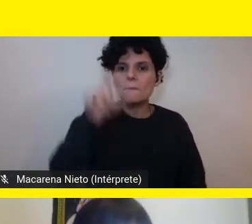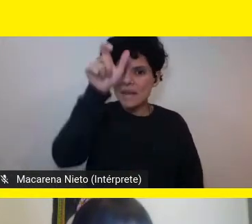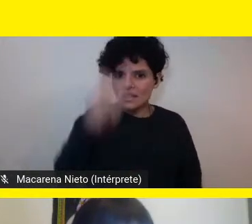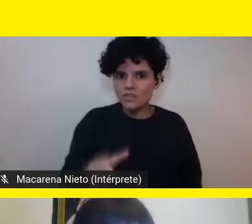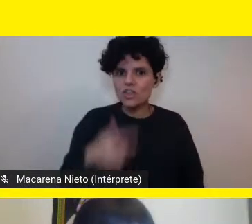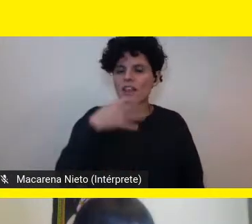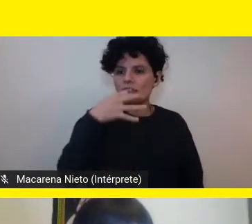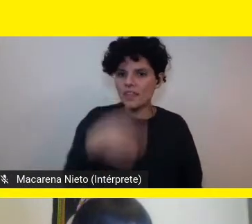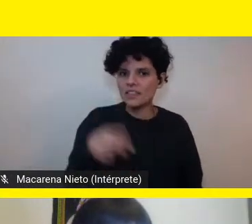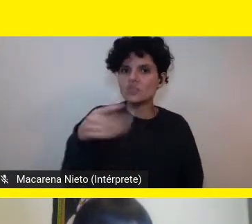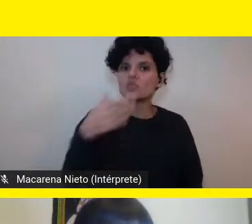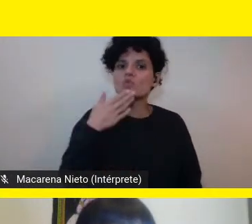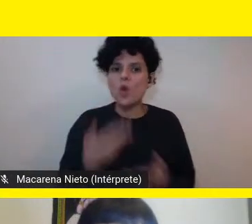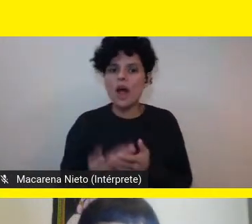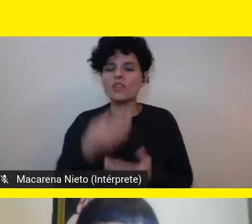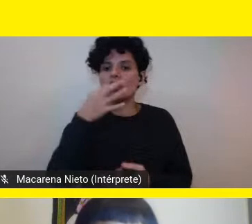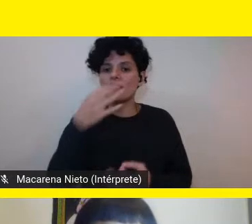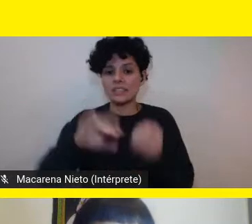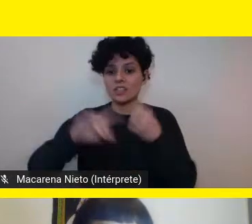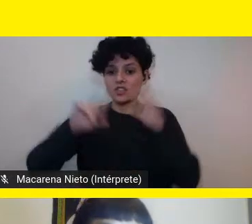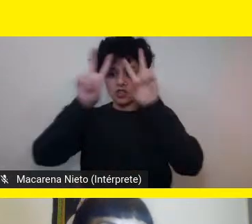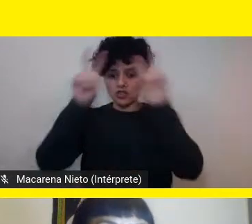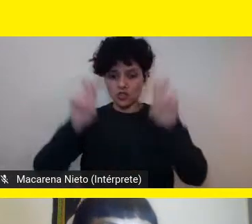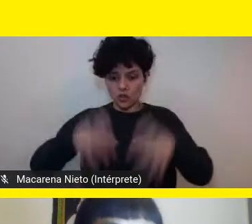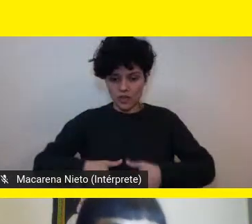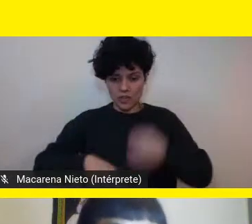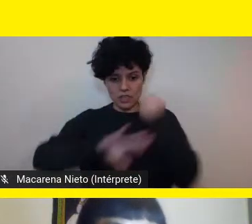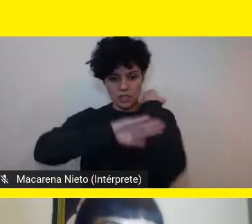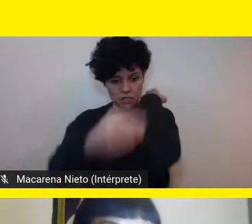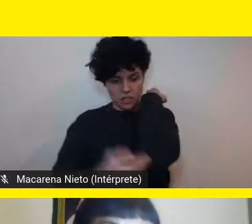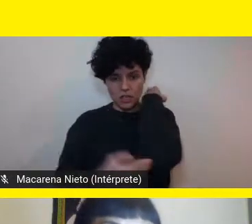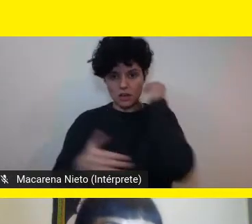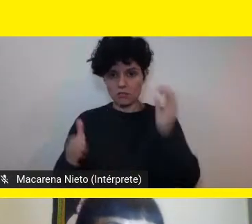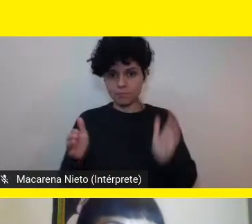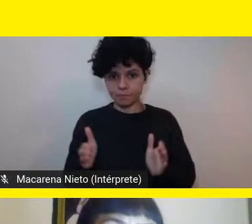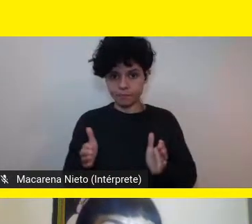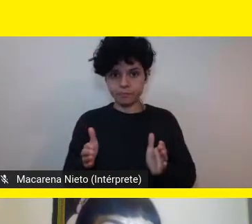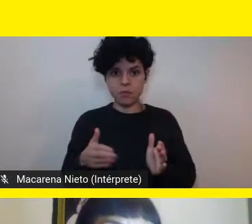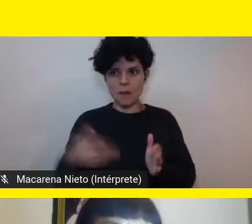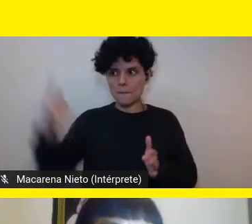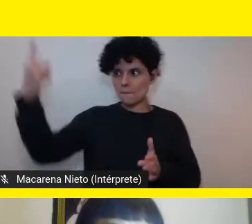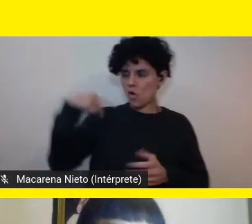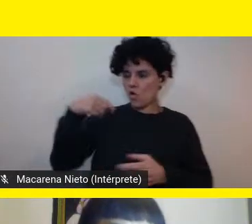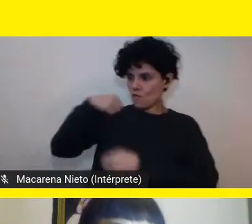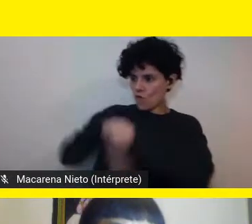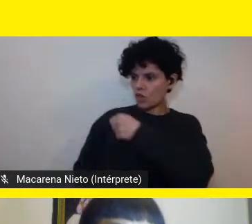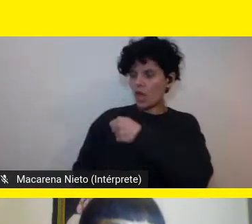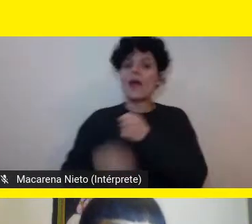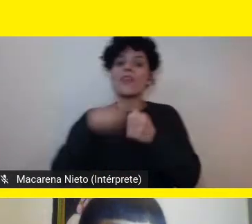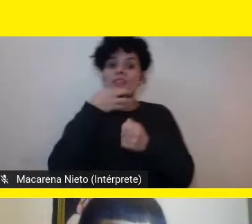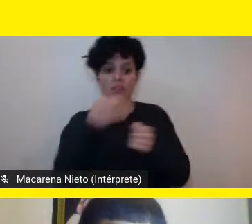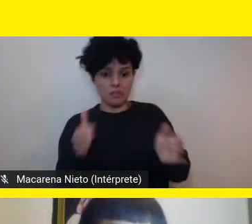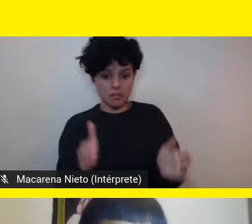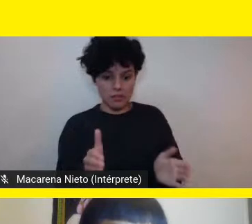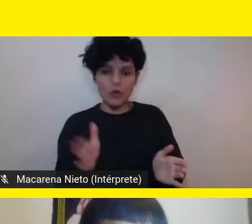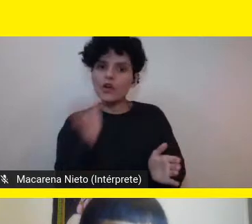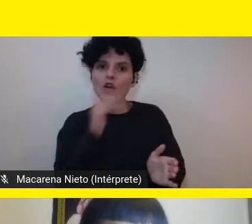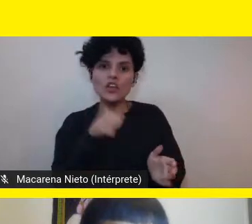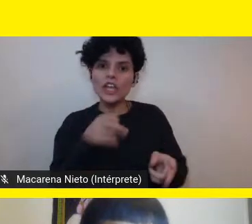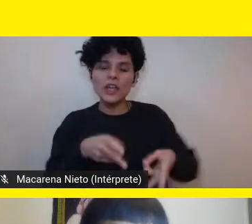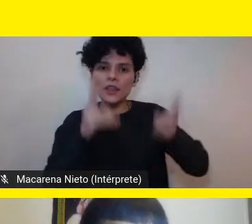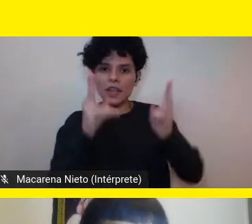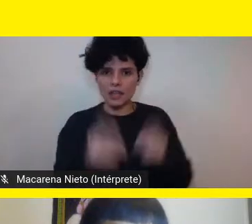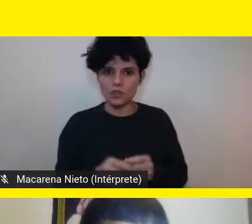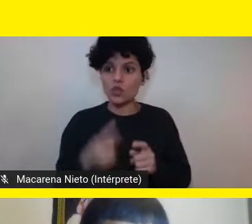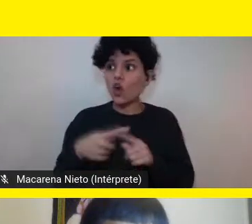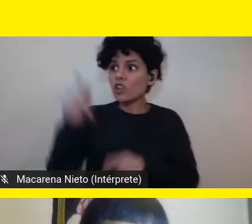de omitirse de hacer un pronunciamiento respecto a un aborto forzado en tortura, son personas que en otras circunstancias dirían que el